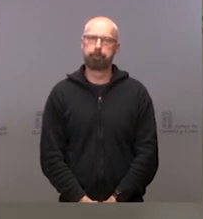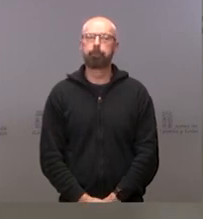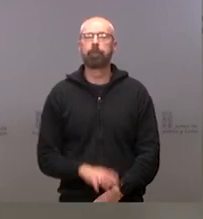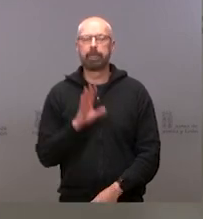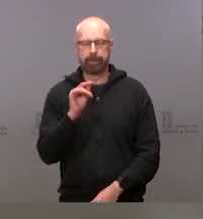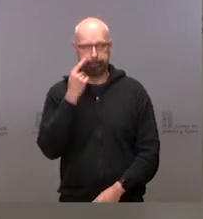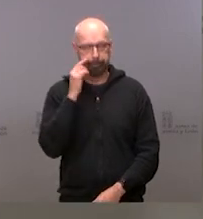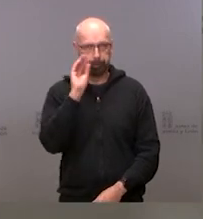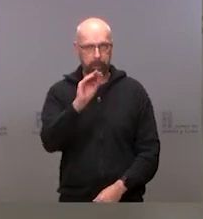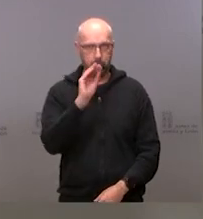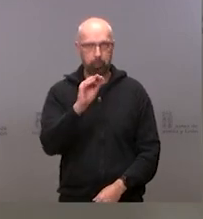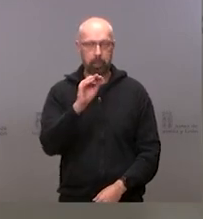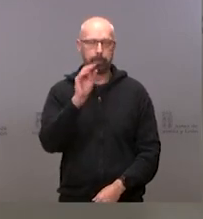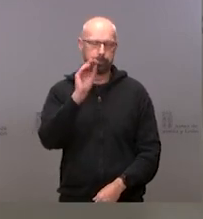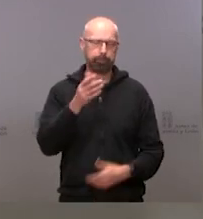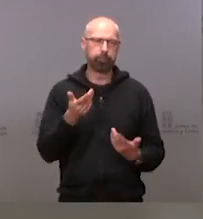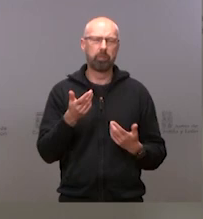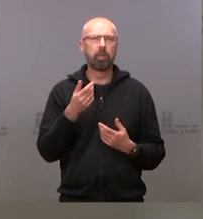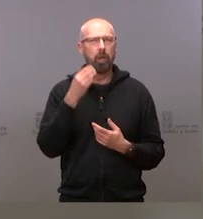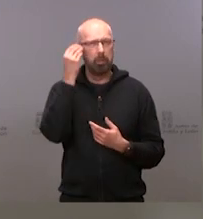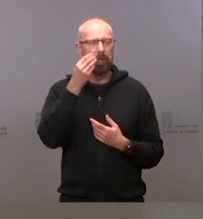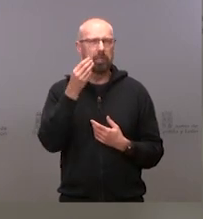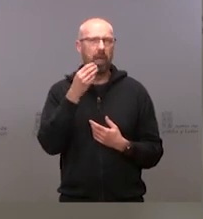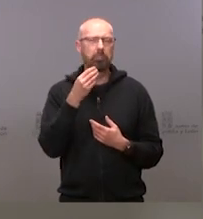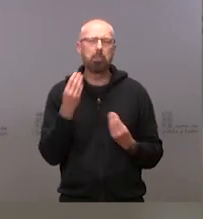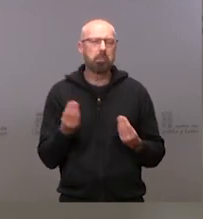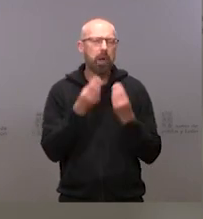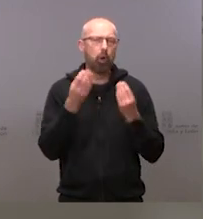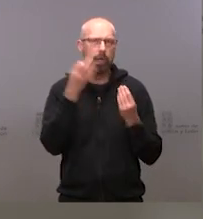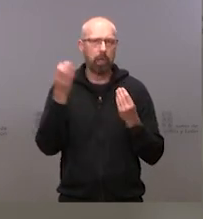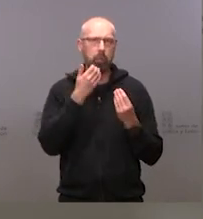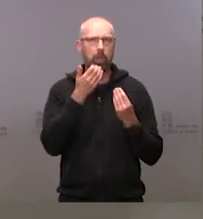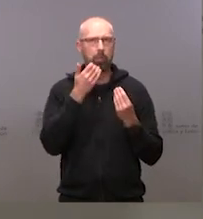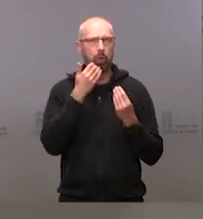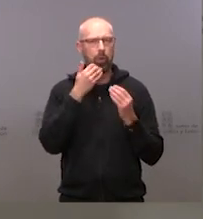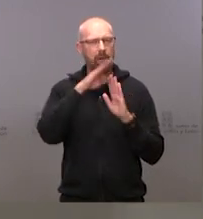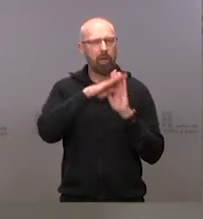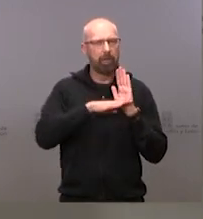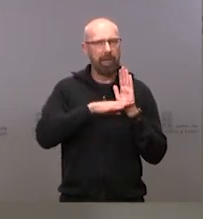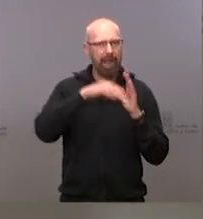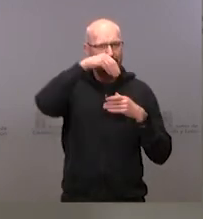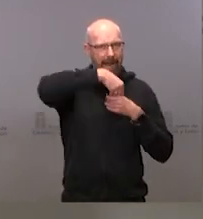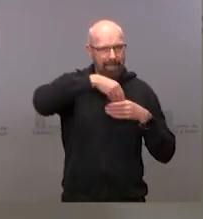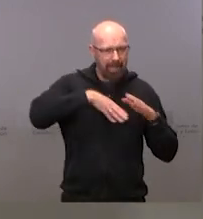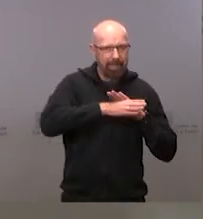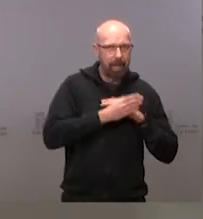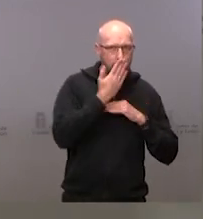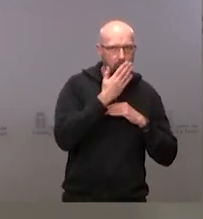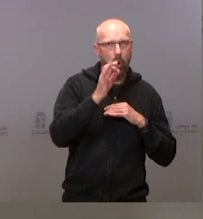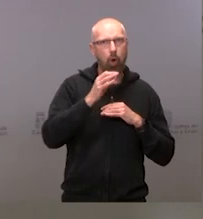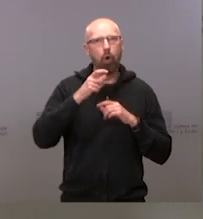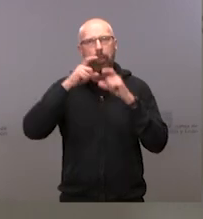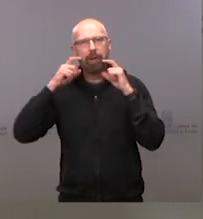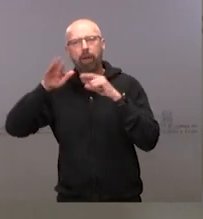si yo quería preguntarle presidente no sé si considera más efectivo aplicar restricciones en los interiores que aplicar la mascarilla obligatoria en el exterior